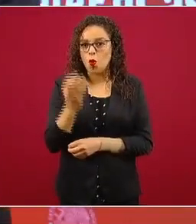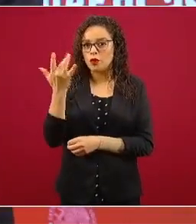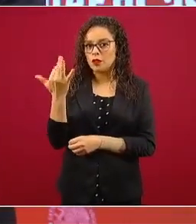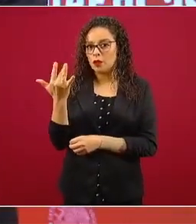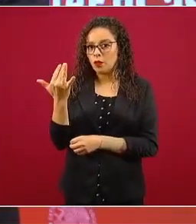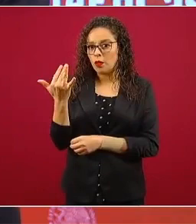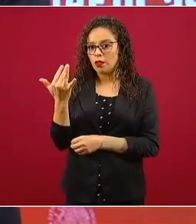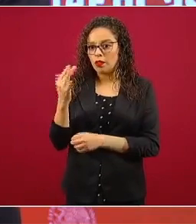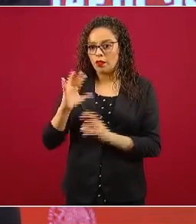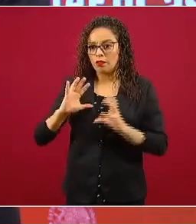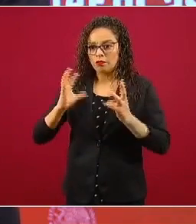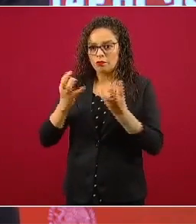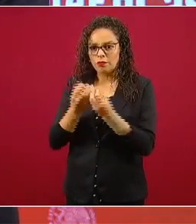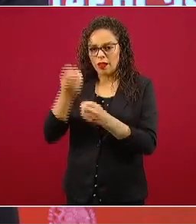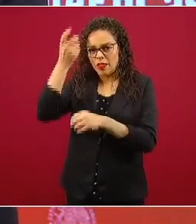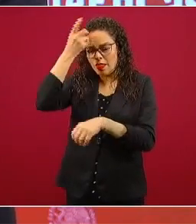generales.